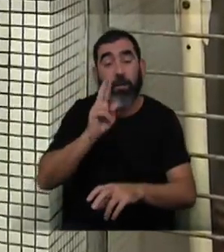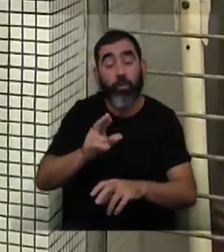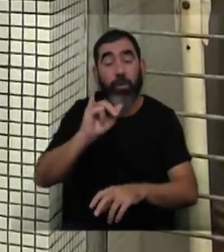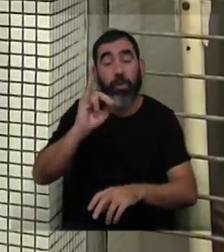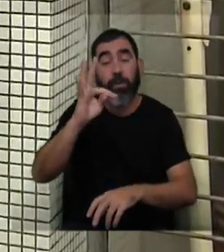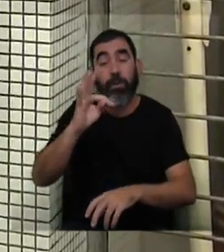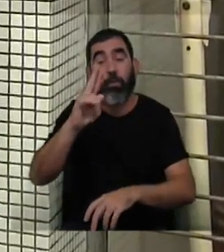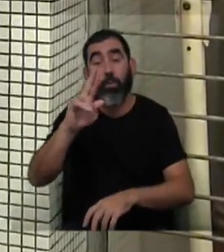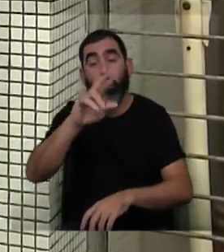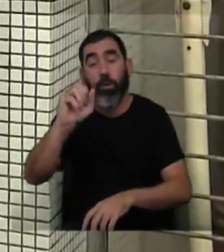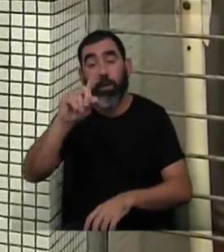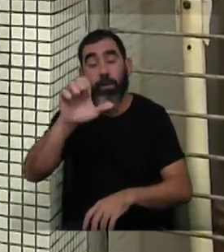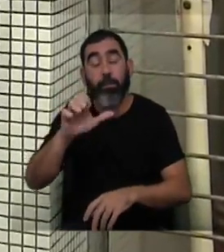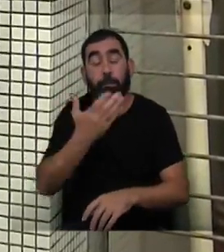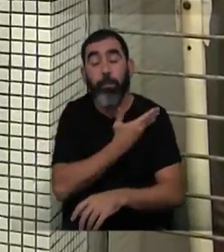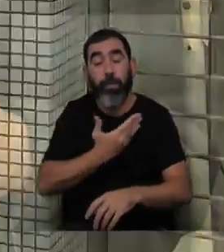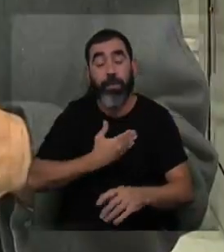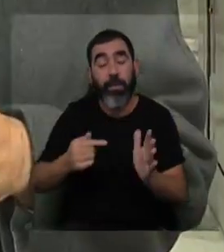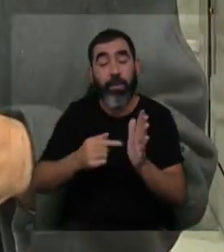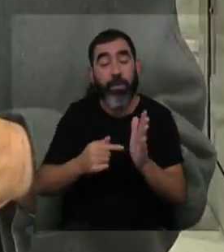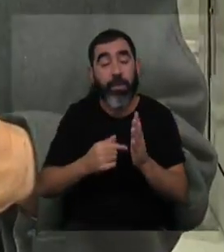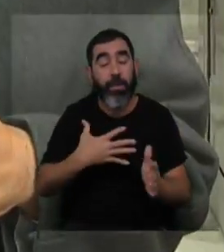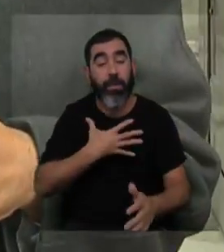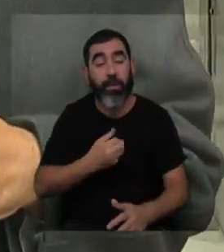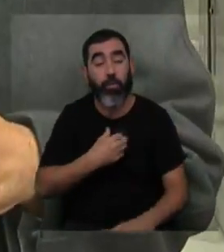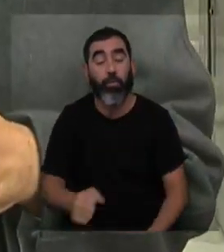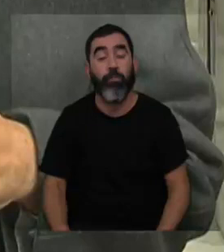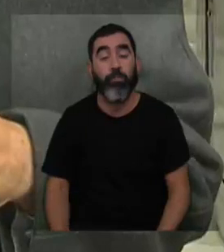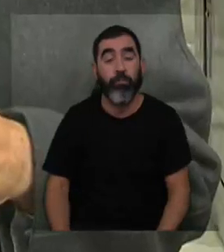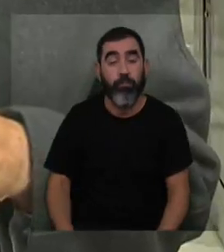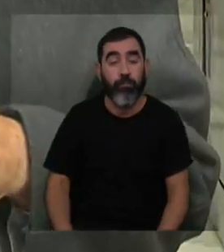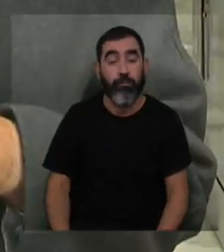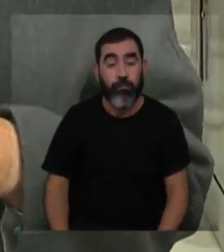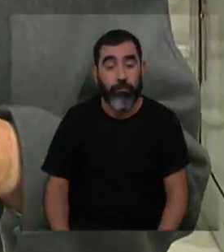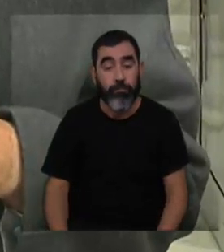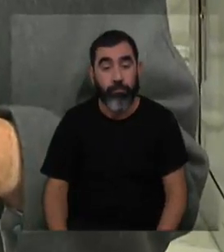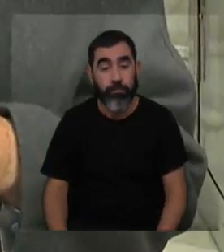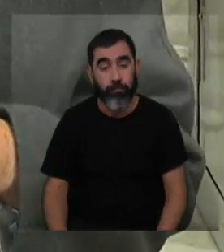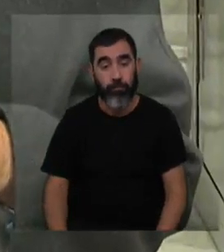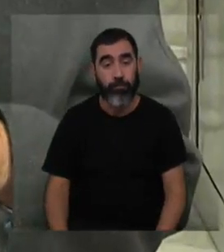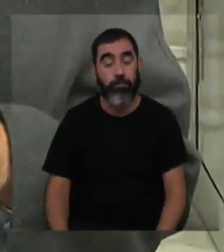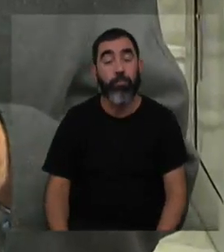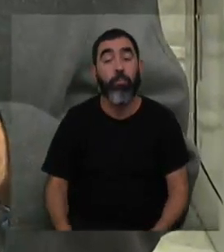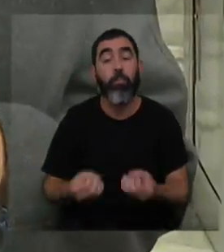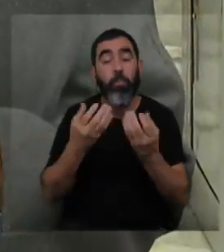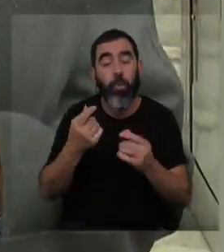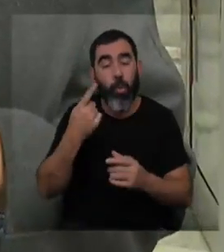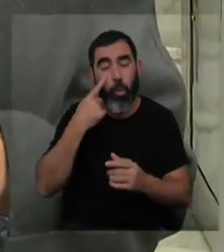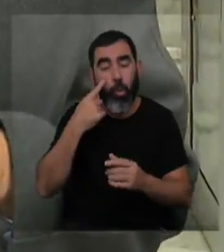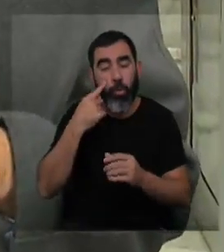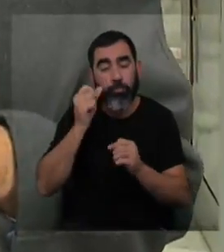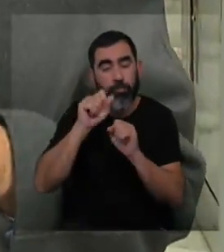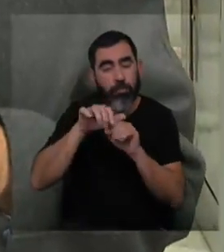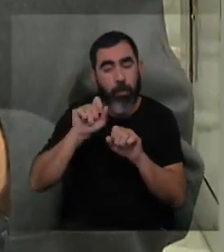del presidente del directorio nacionalista, Pablo Iturralde. Esto fue tras justamente que se conocieran